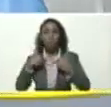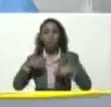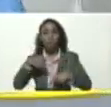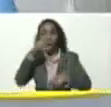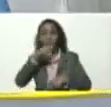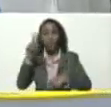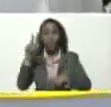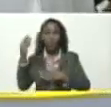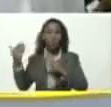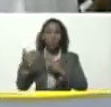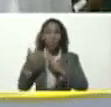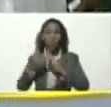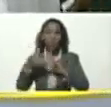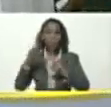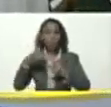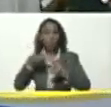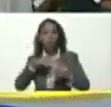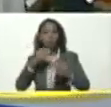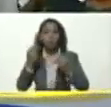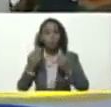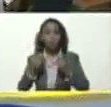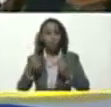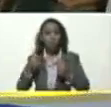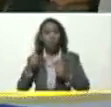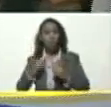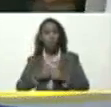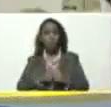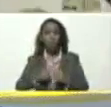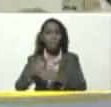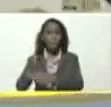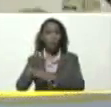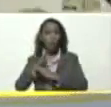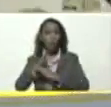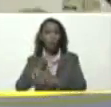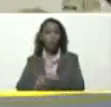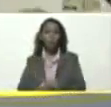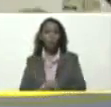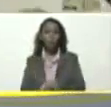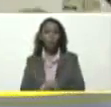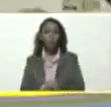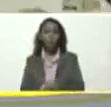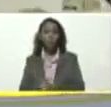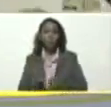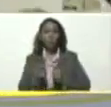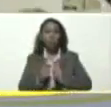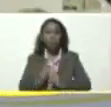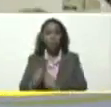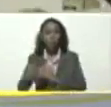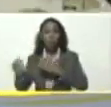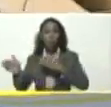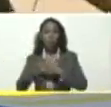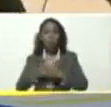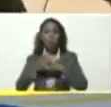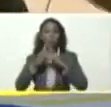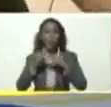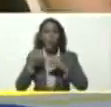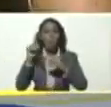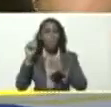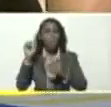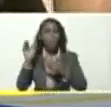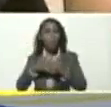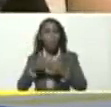las sanciones, la persecución financiera, el bloqueo. Trataron de cerrarle todas las puertas a